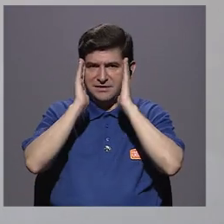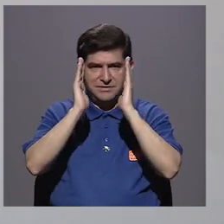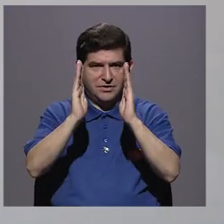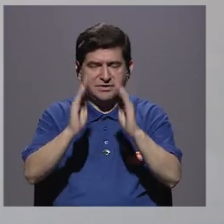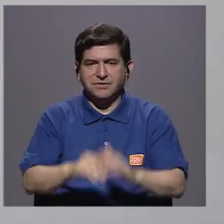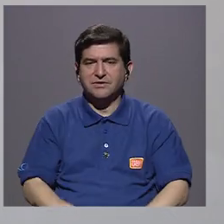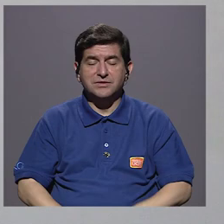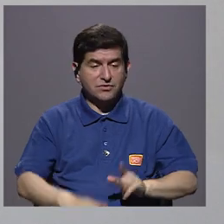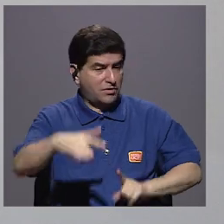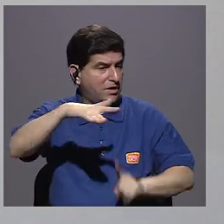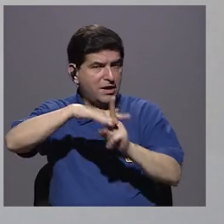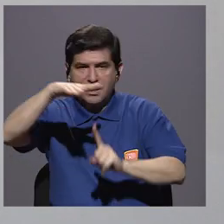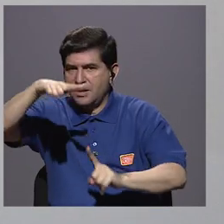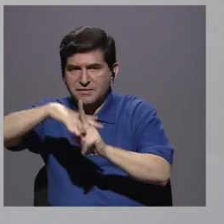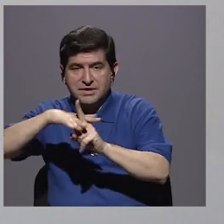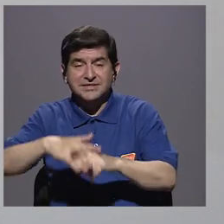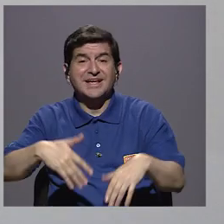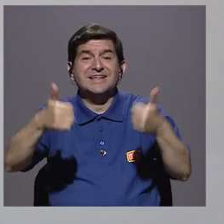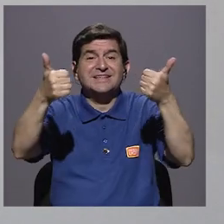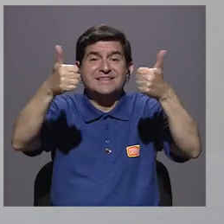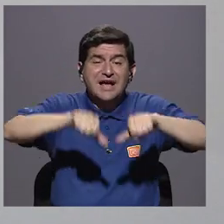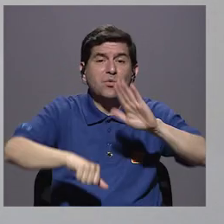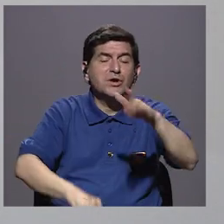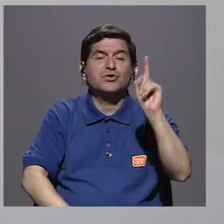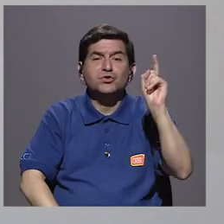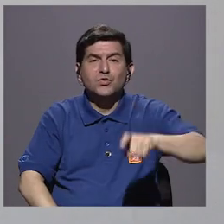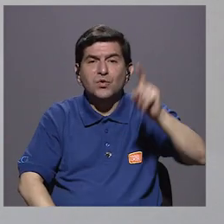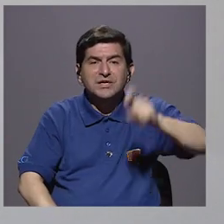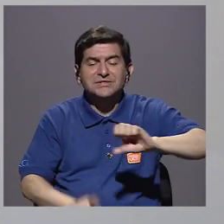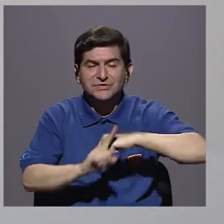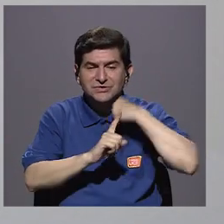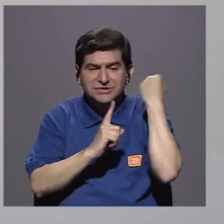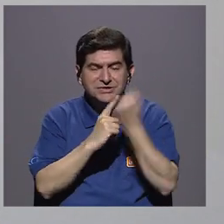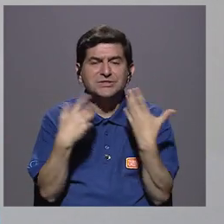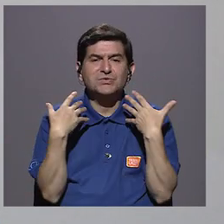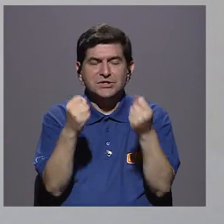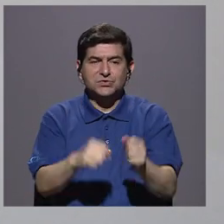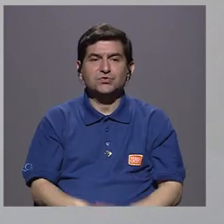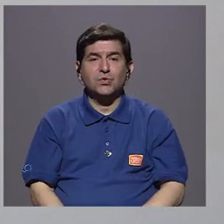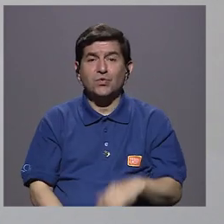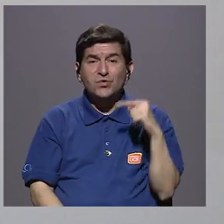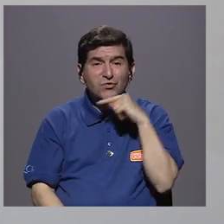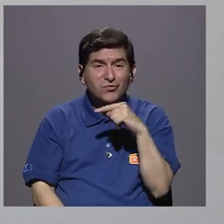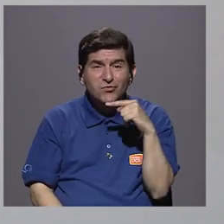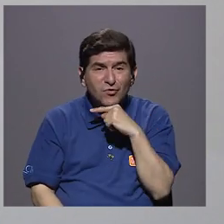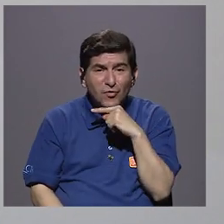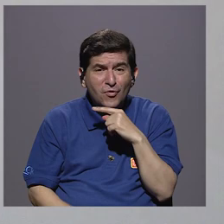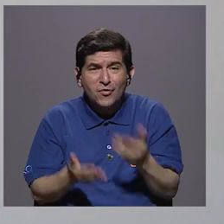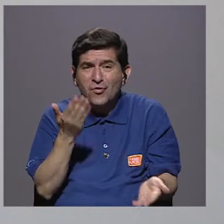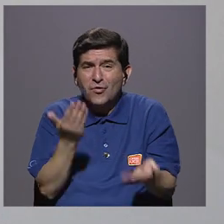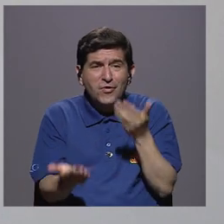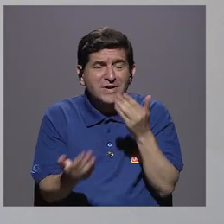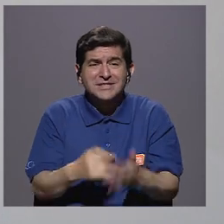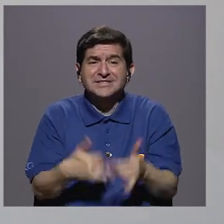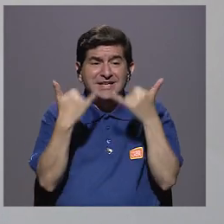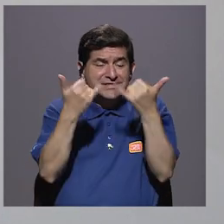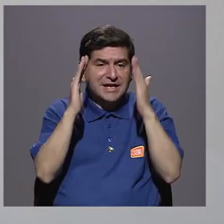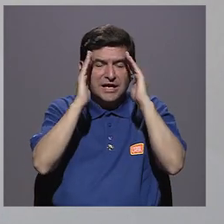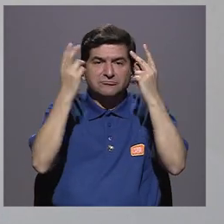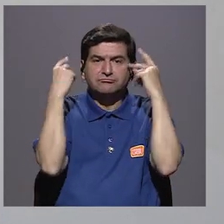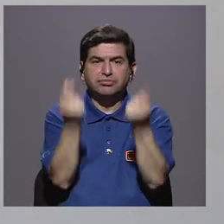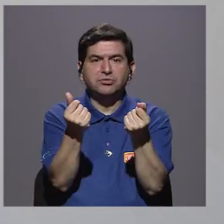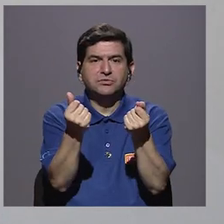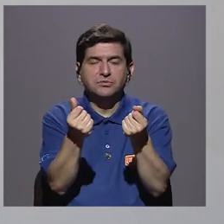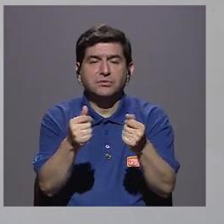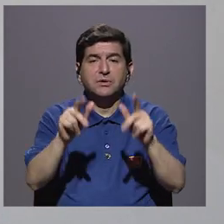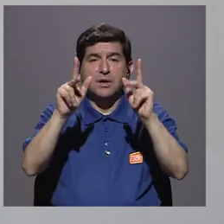atendido conforme llega, sino conforme su necesidad de estado de salud. Entonces, el rojo puede llegar ya y ser atendido